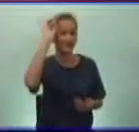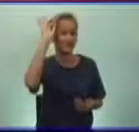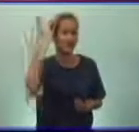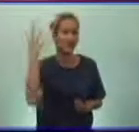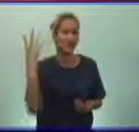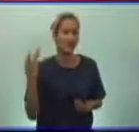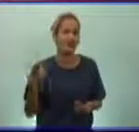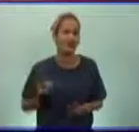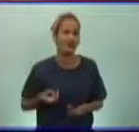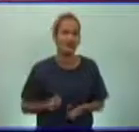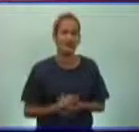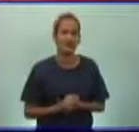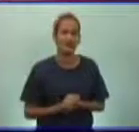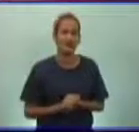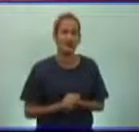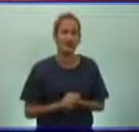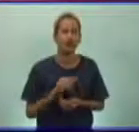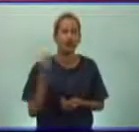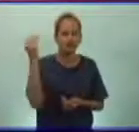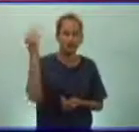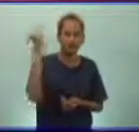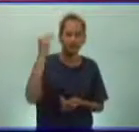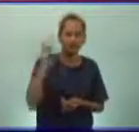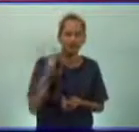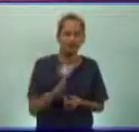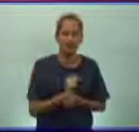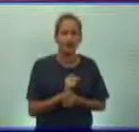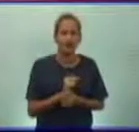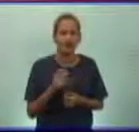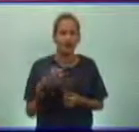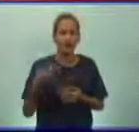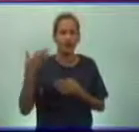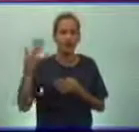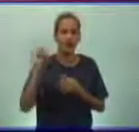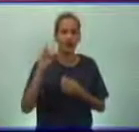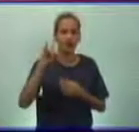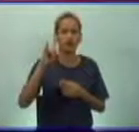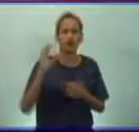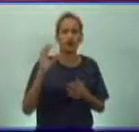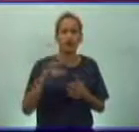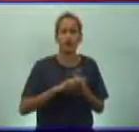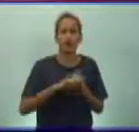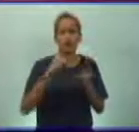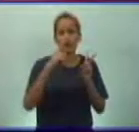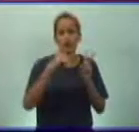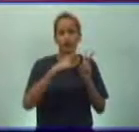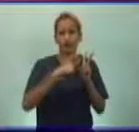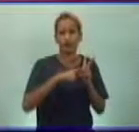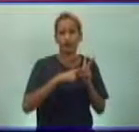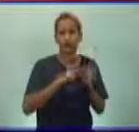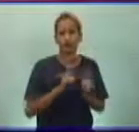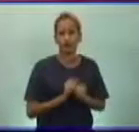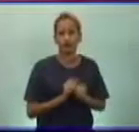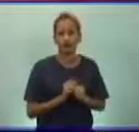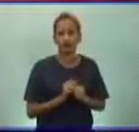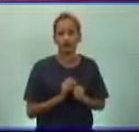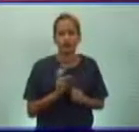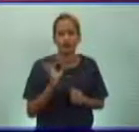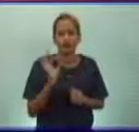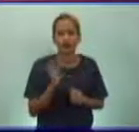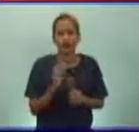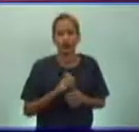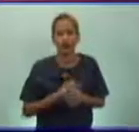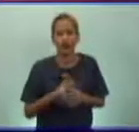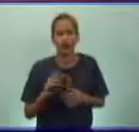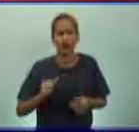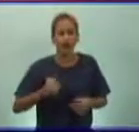Sánchez Manduley. ¿Saben que el pasado 9 de mayo estuvimos conmemorando el centenario de su natalicio? Es